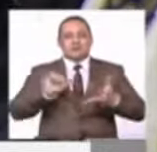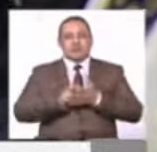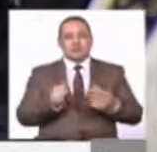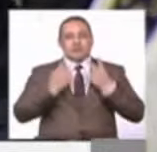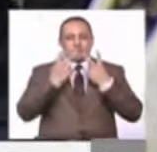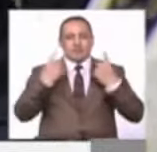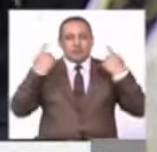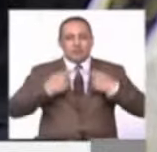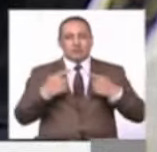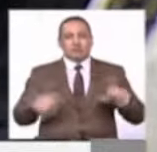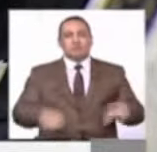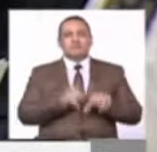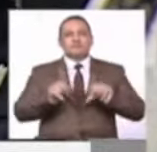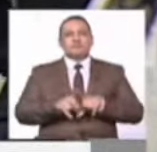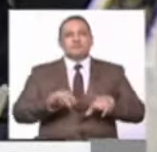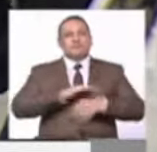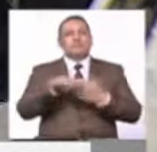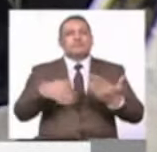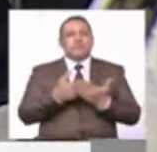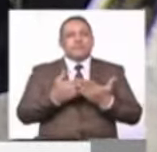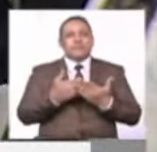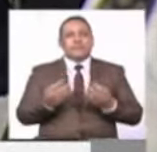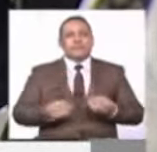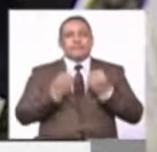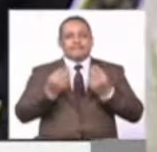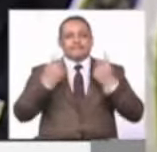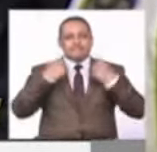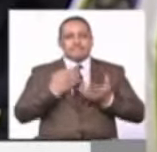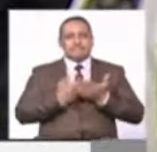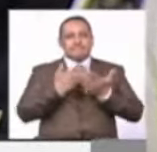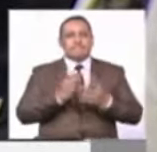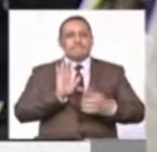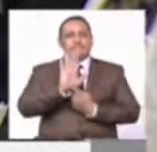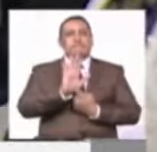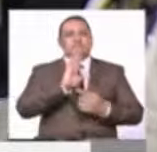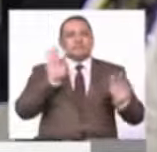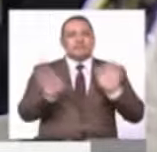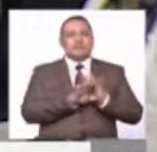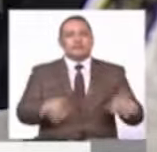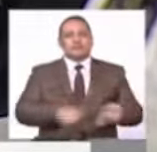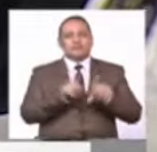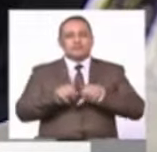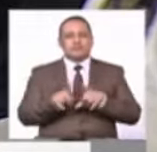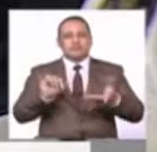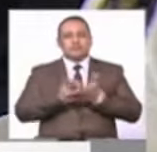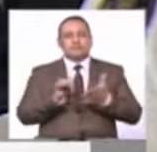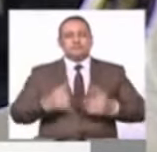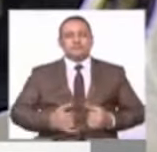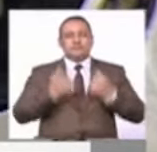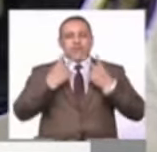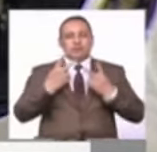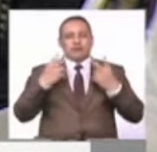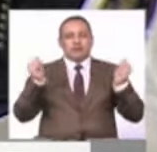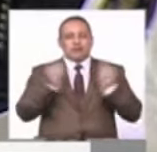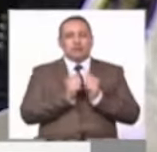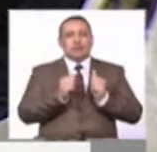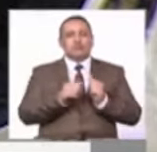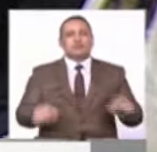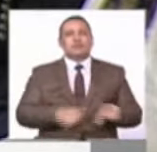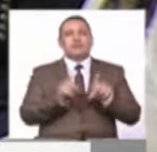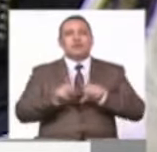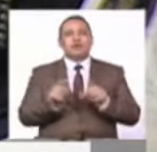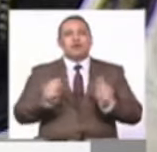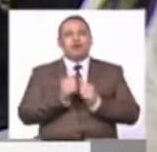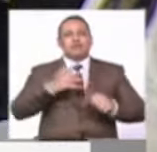concurso le dijo a mi patrocinada usted está postulando y le pregunto qué va a hacer no en los 8 meses que le faltan para